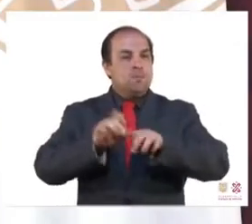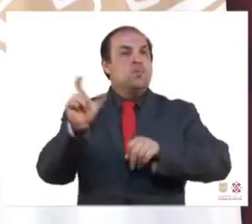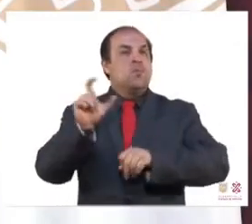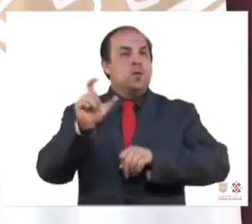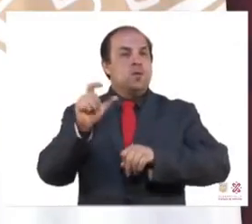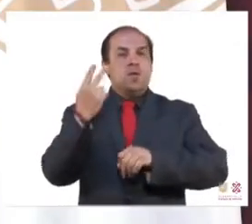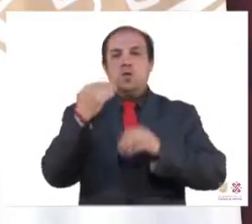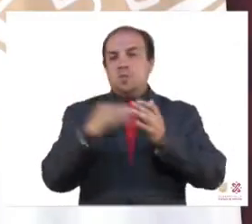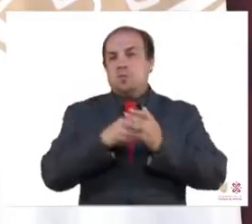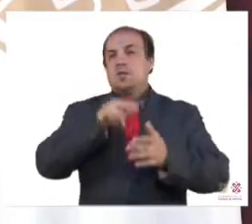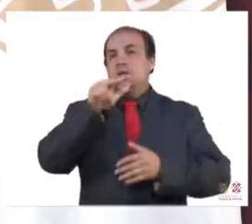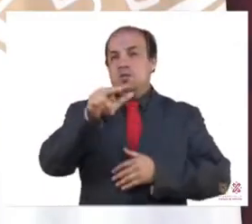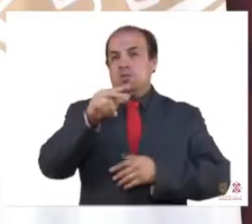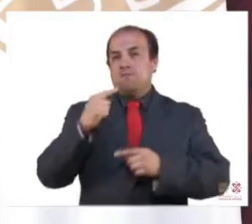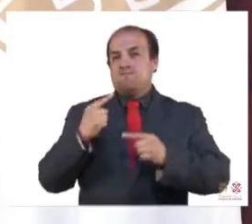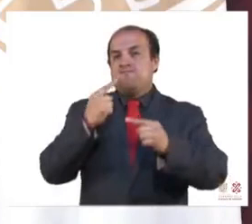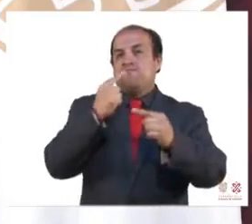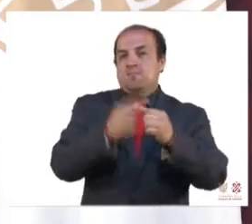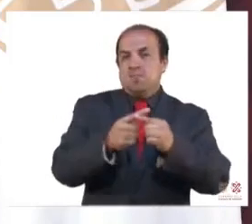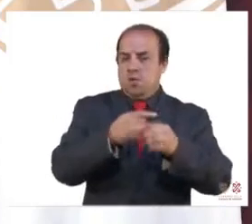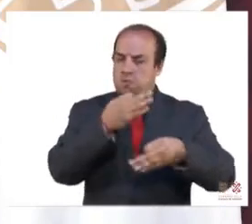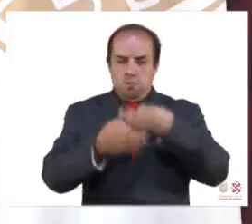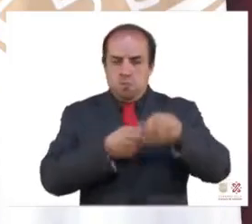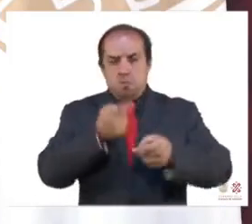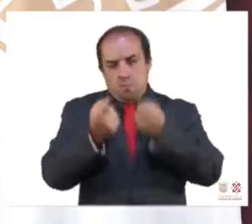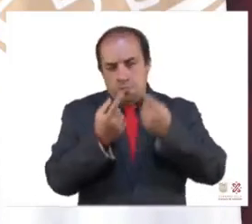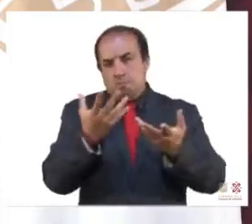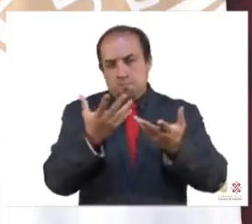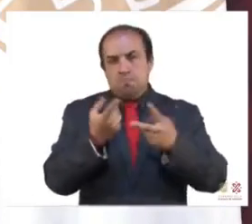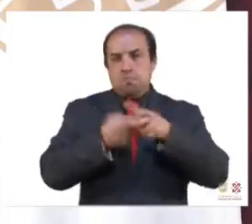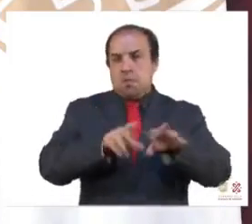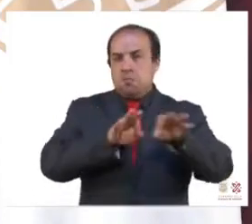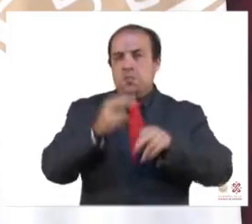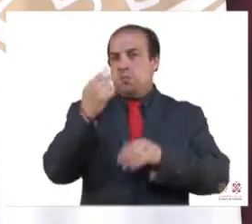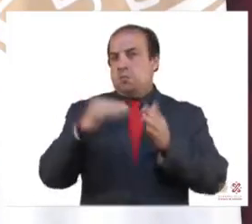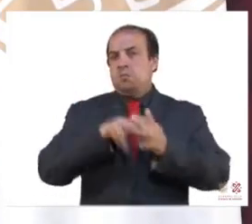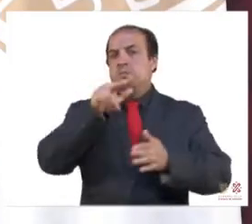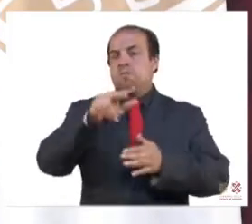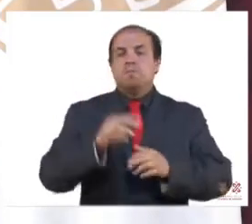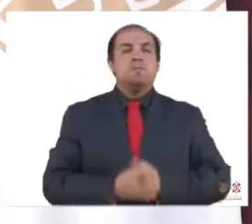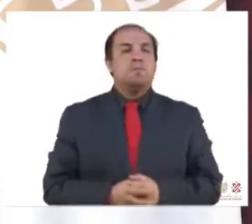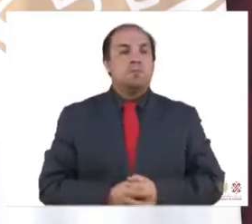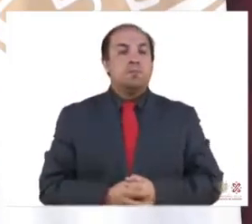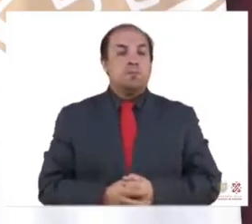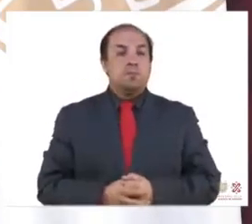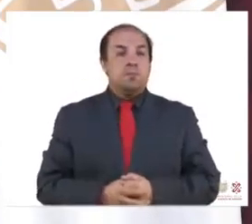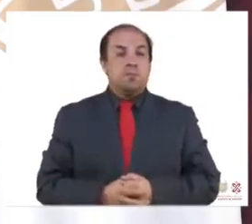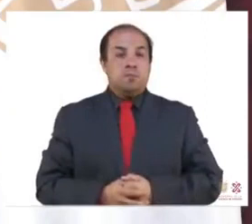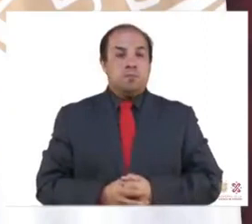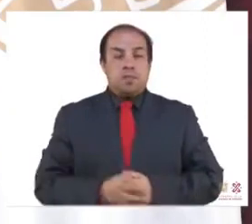2018 no todos pero algunos de ellos Les he platicado varias veces como